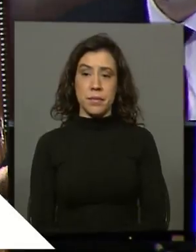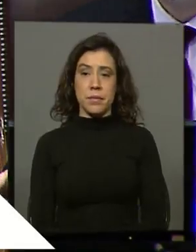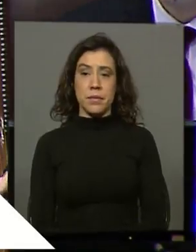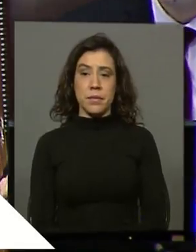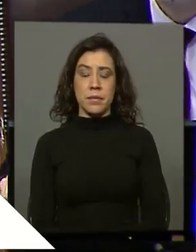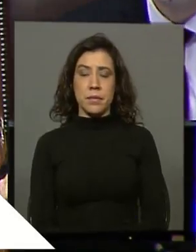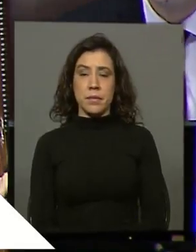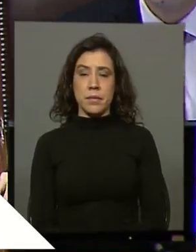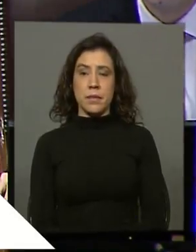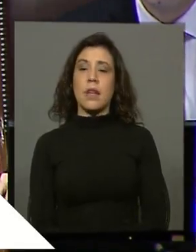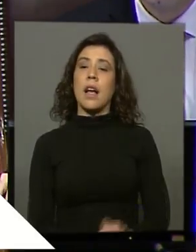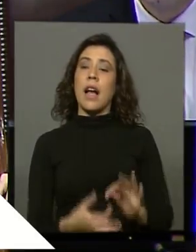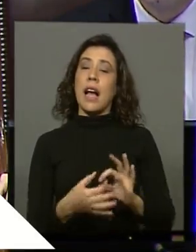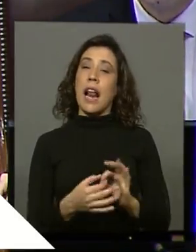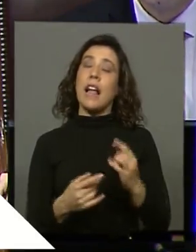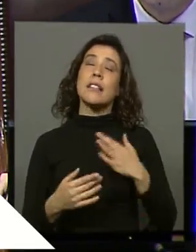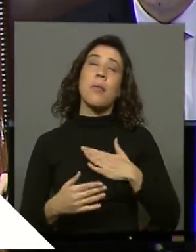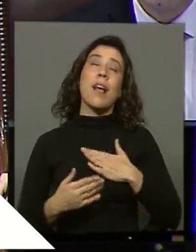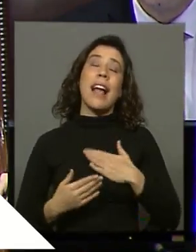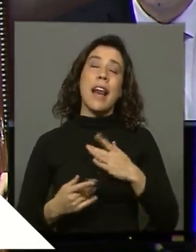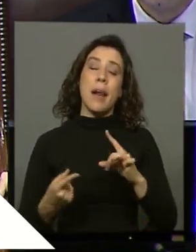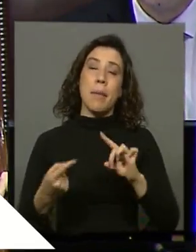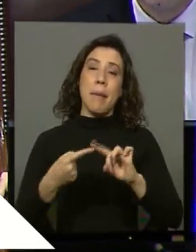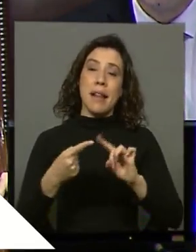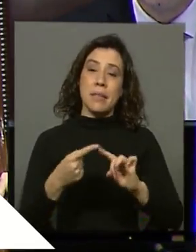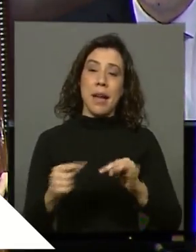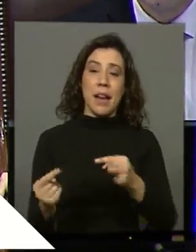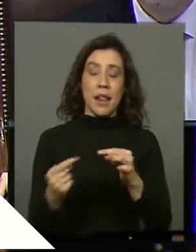su disposición a participar del debate